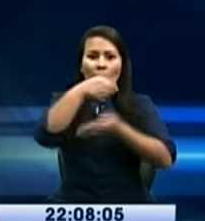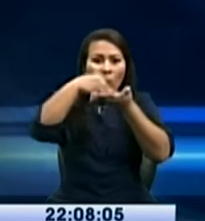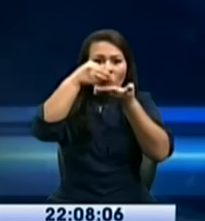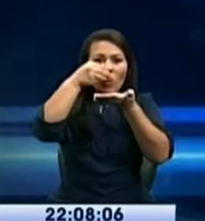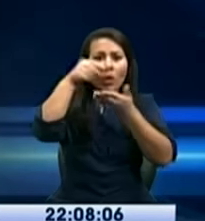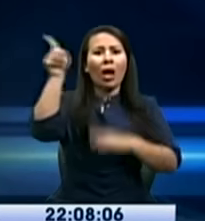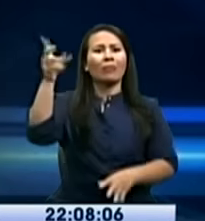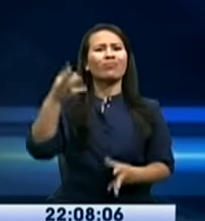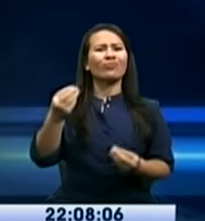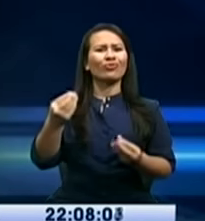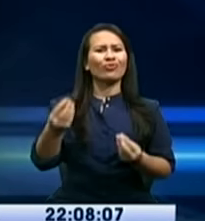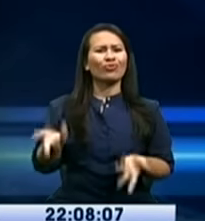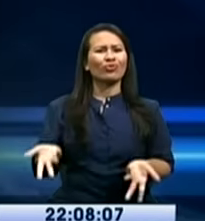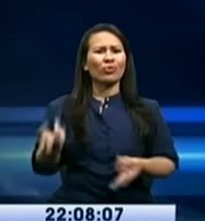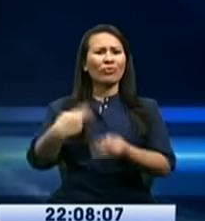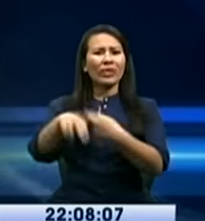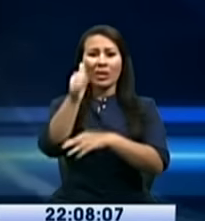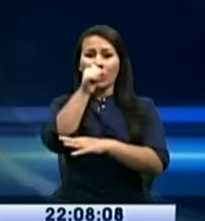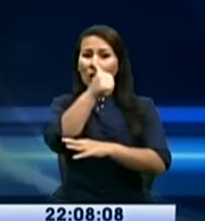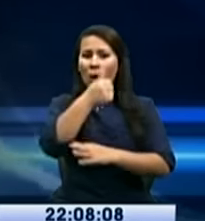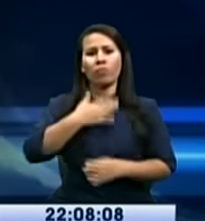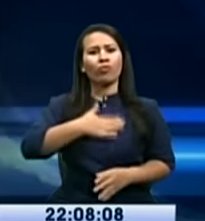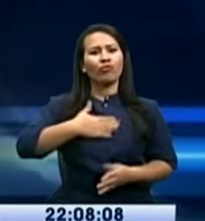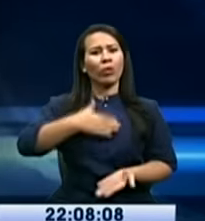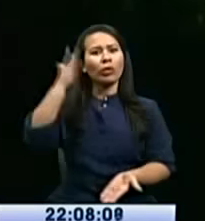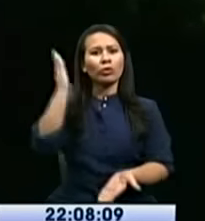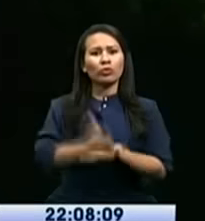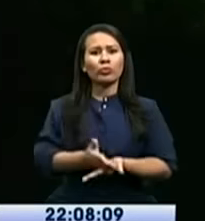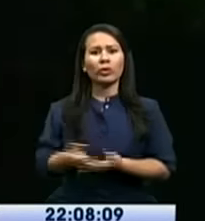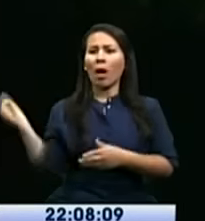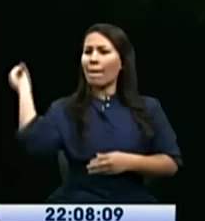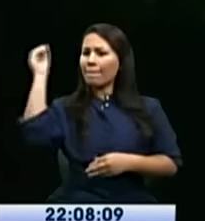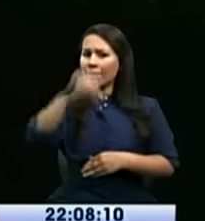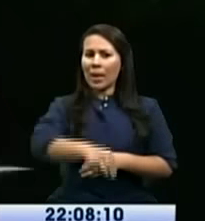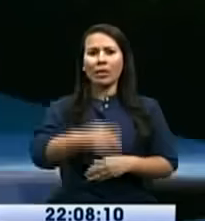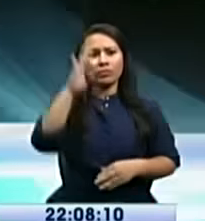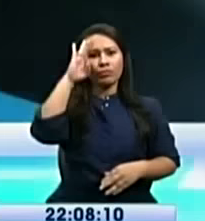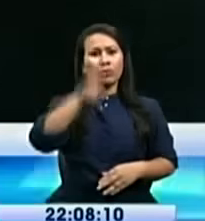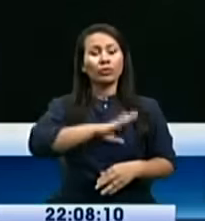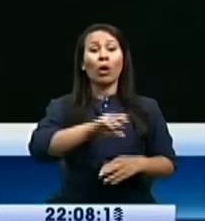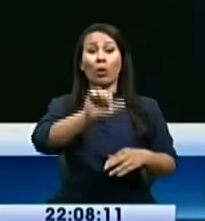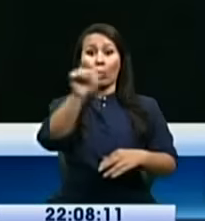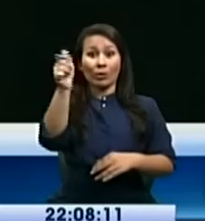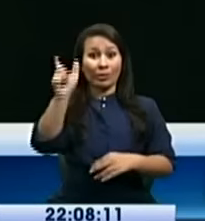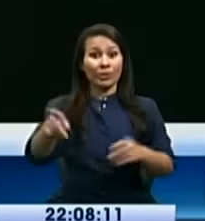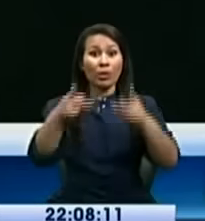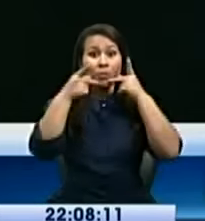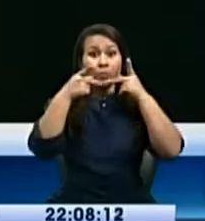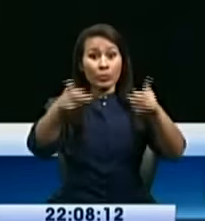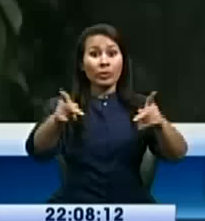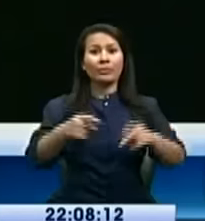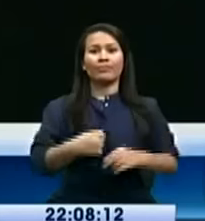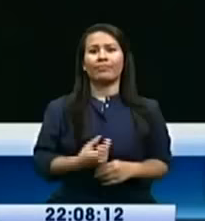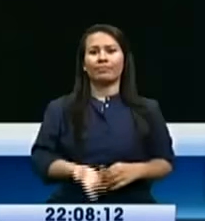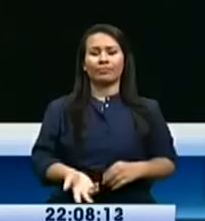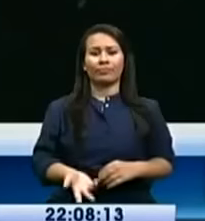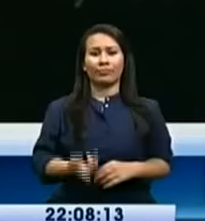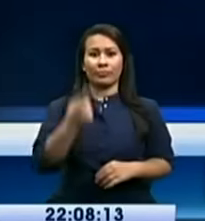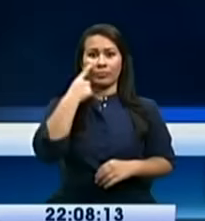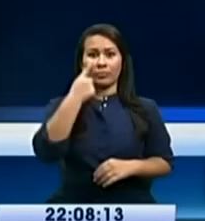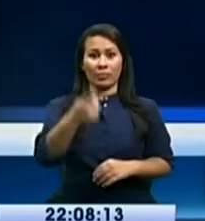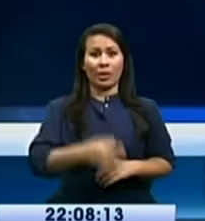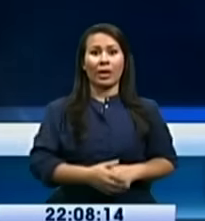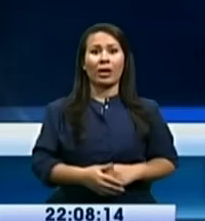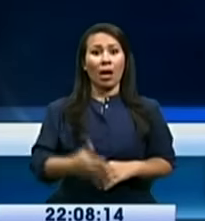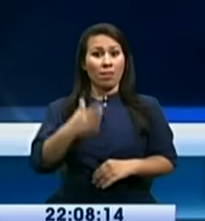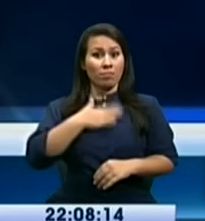el control policial para extranjeros y locales. Otra usuaria de esta red social cuestiona el accionar de las turistas.